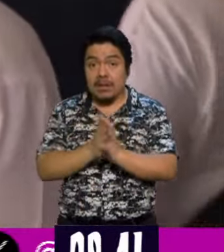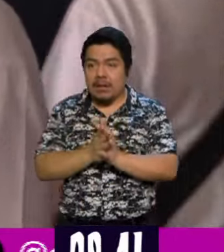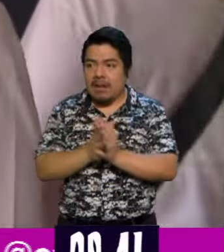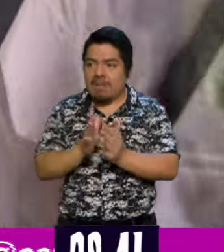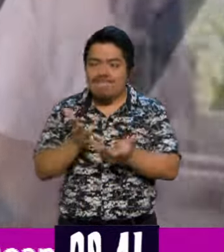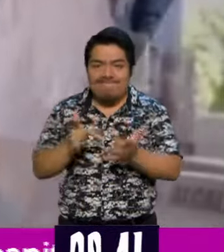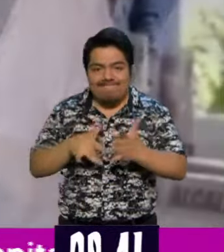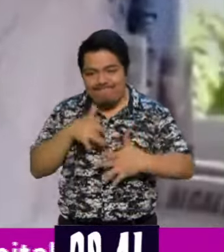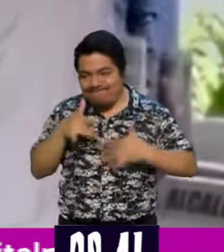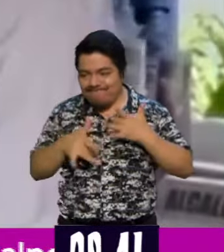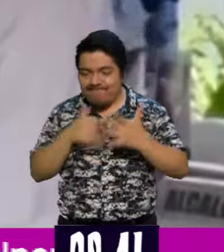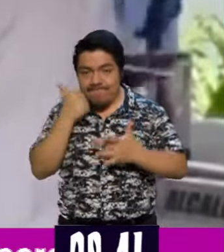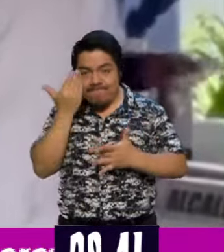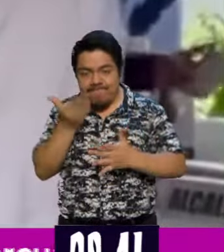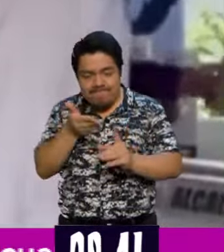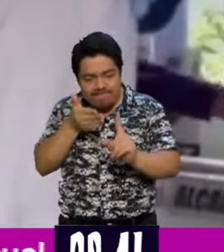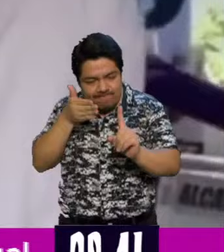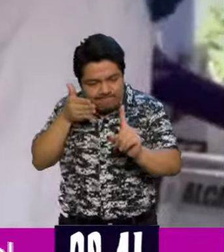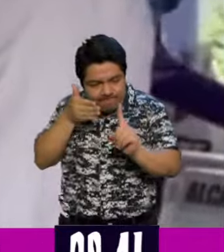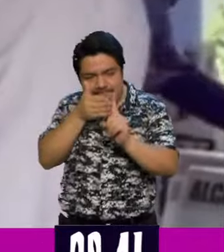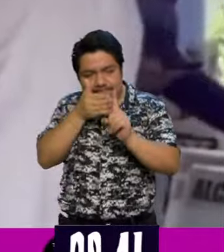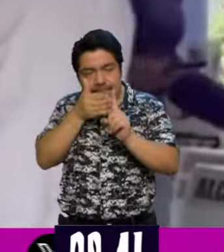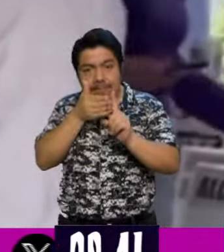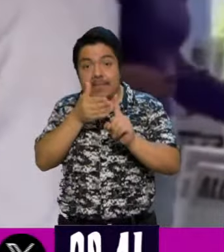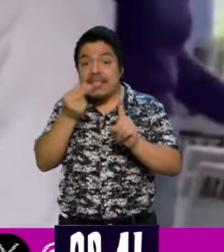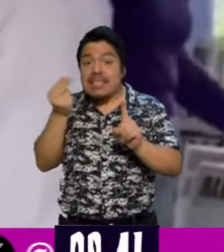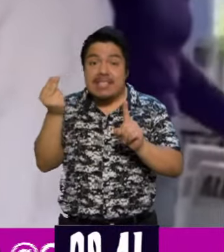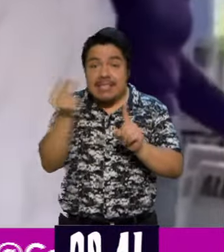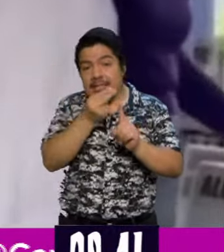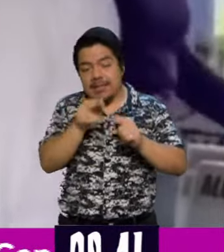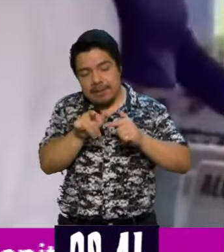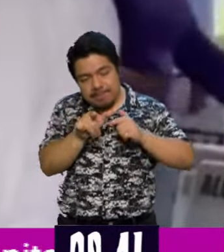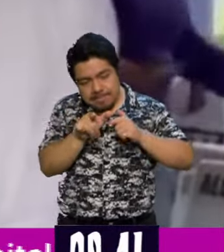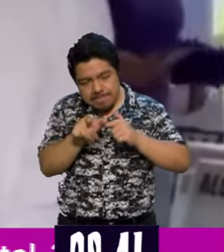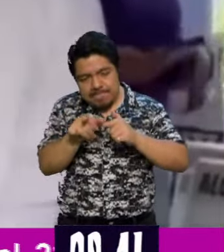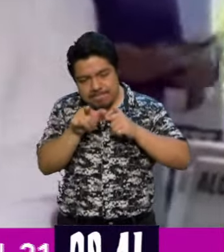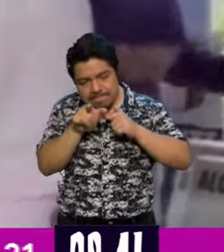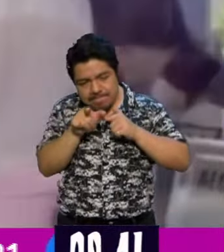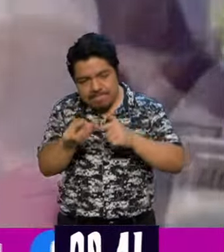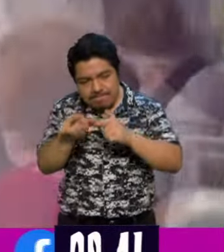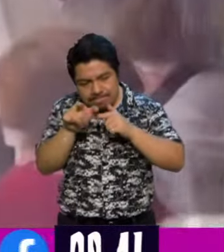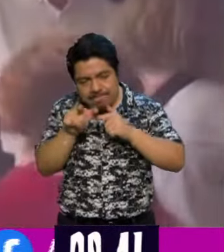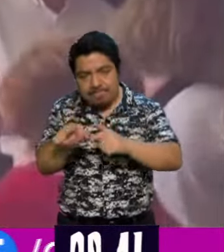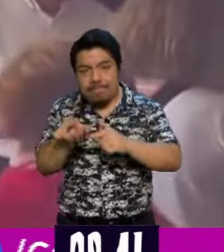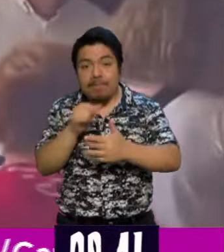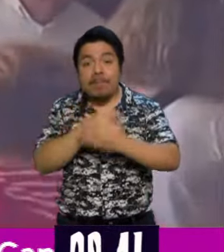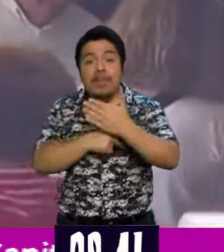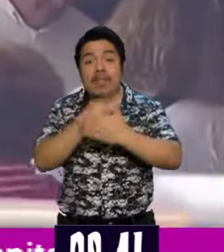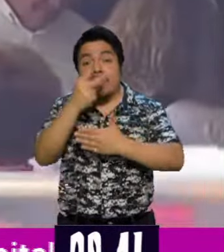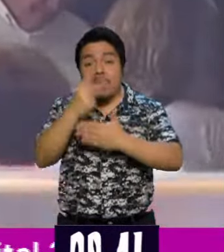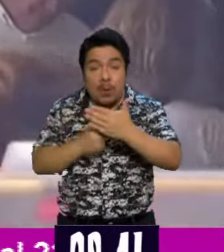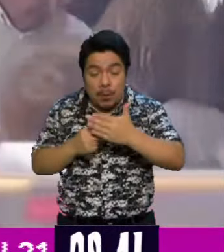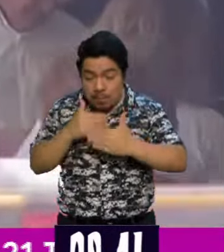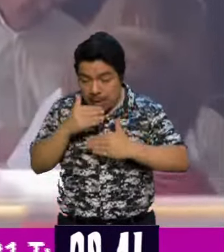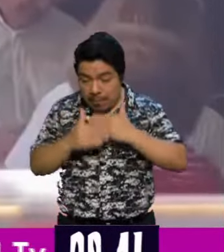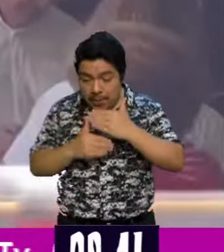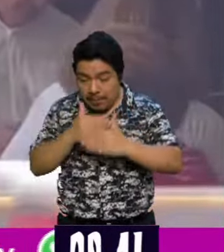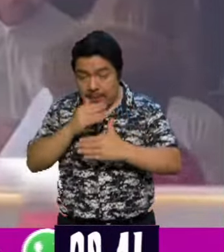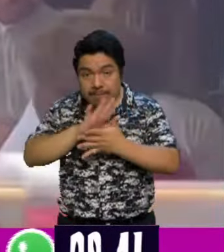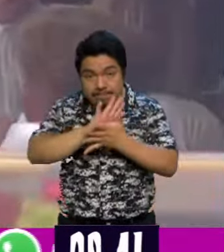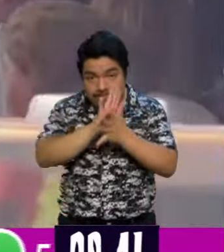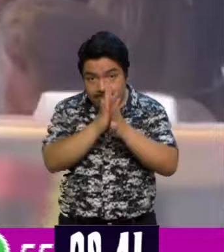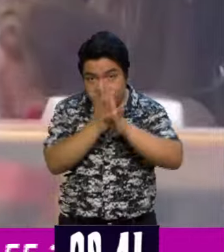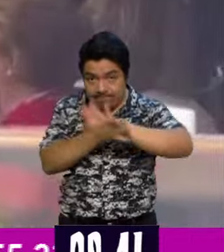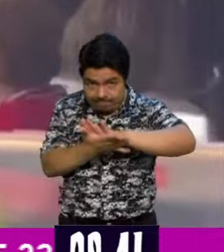convencida, con la convicción de que hay que continuar adelante en un proceso de